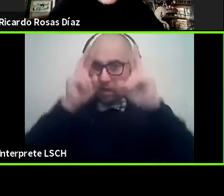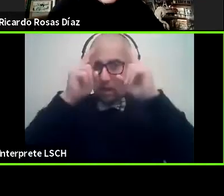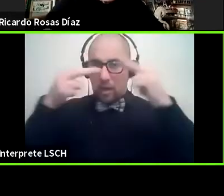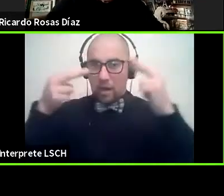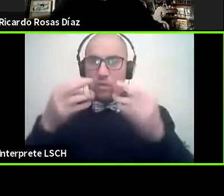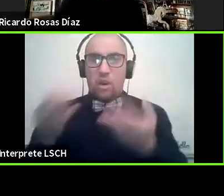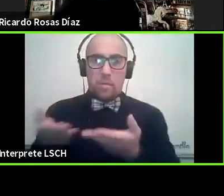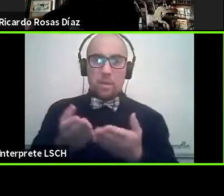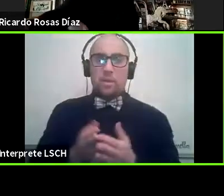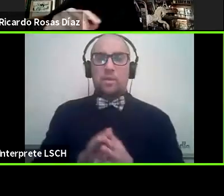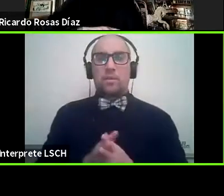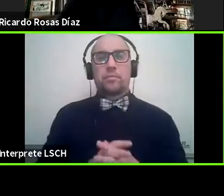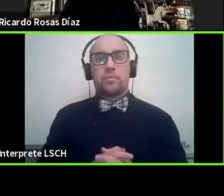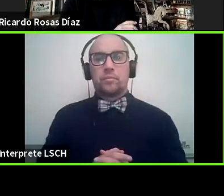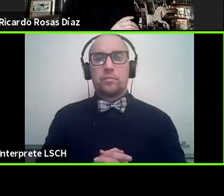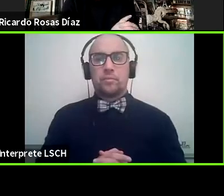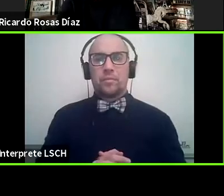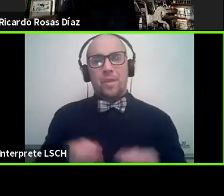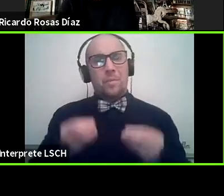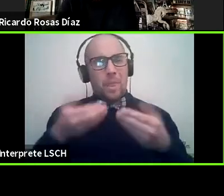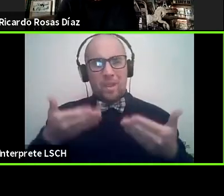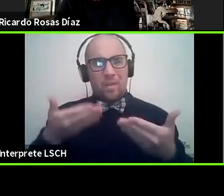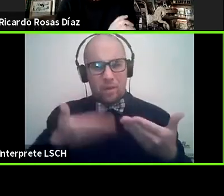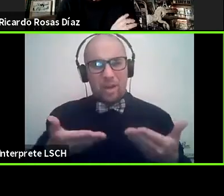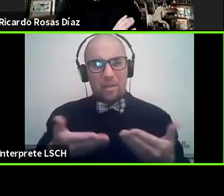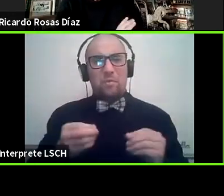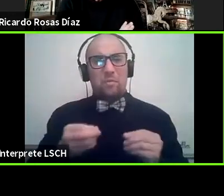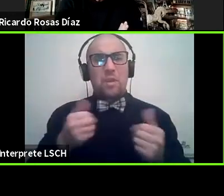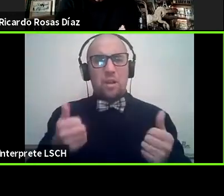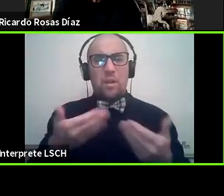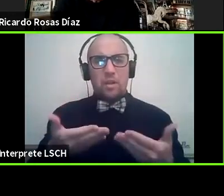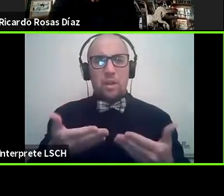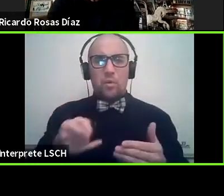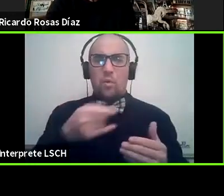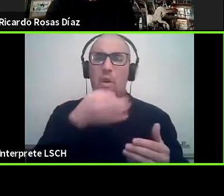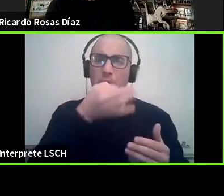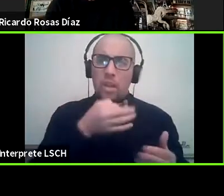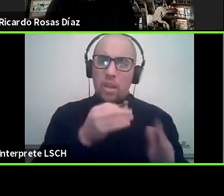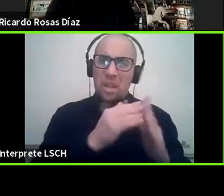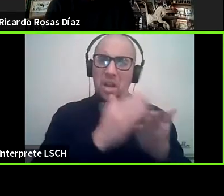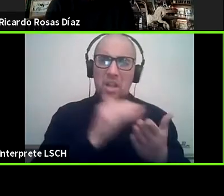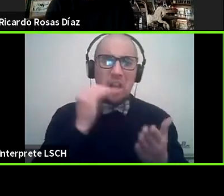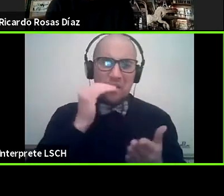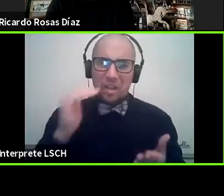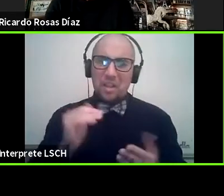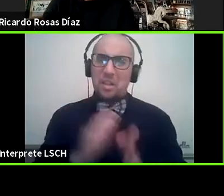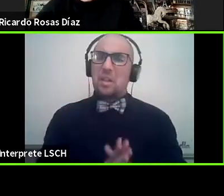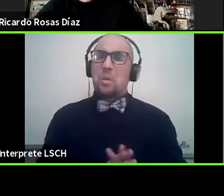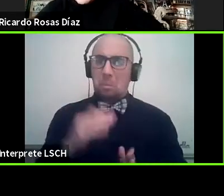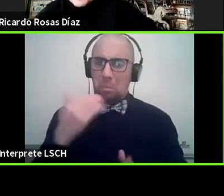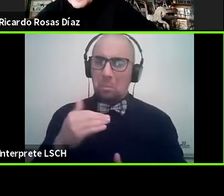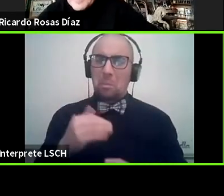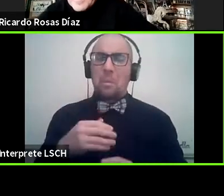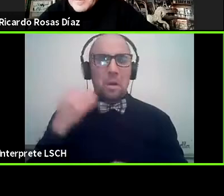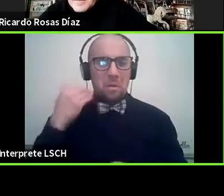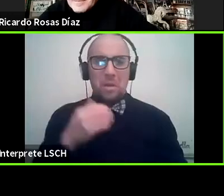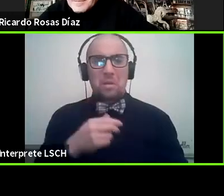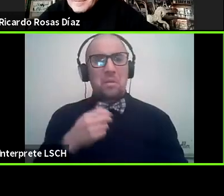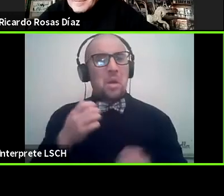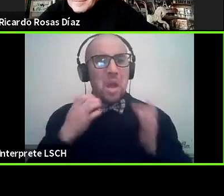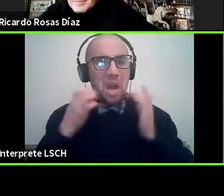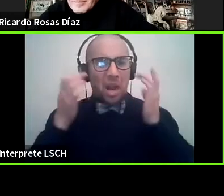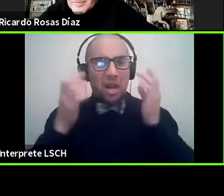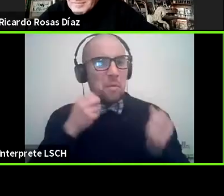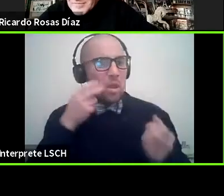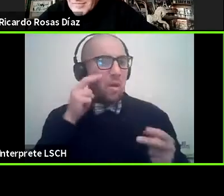Rosa. Qué bueno estar aquí. Mencionaba hasta nuestros jardines infantiles ahí, pues todos los que mencionaste, así que qué alegría que podamos compartir este